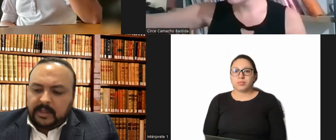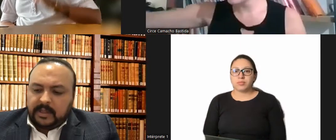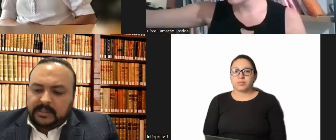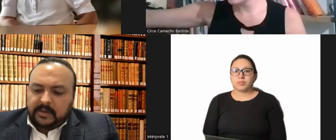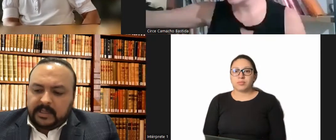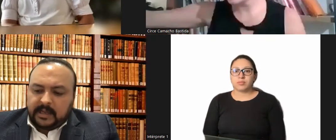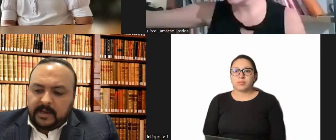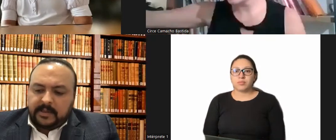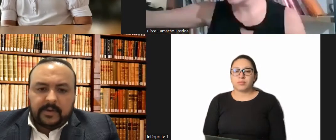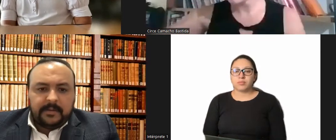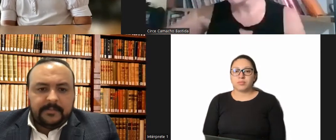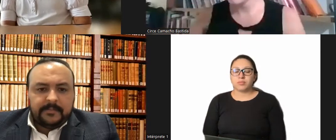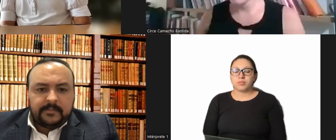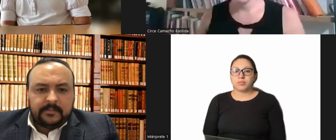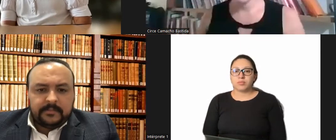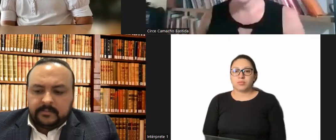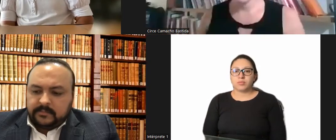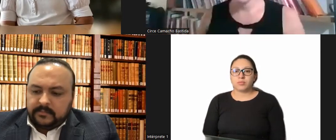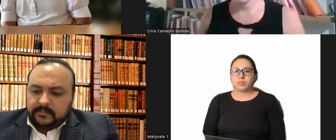Diputada Marta Soledad Ávila Ventura.